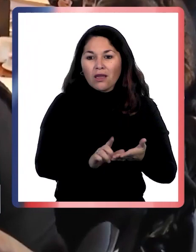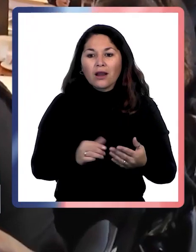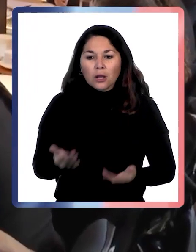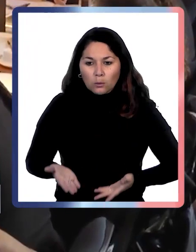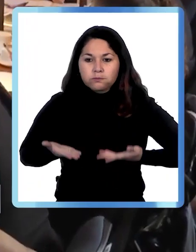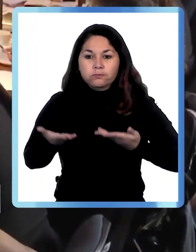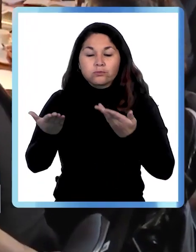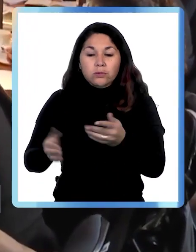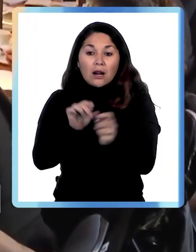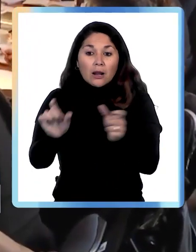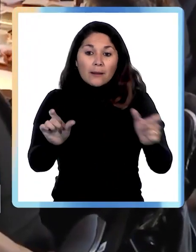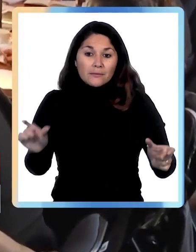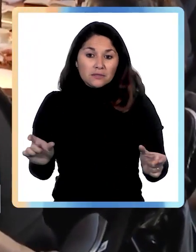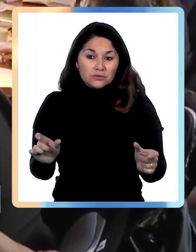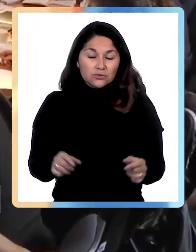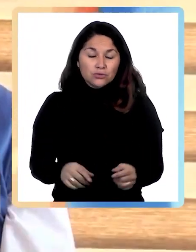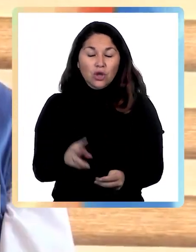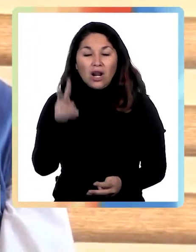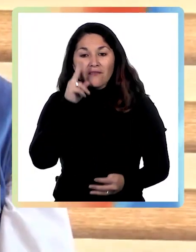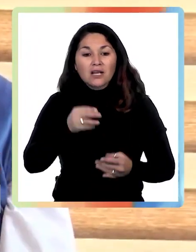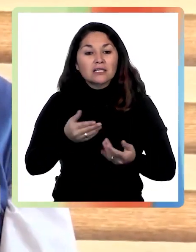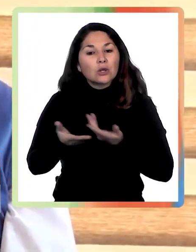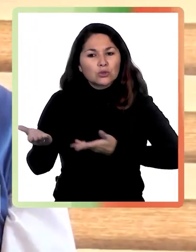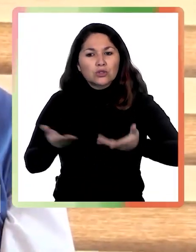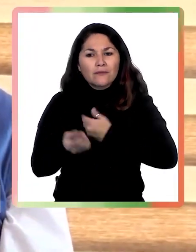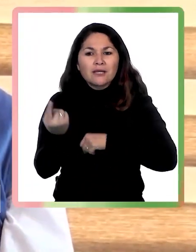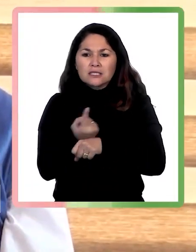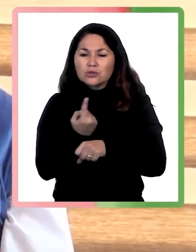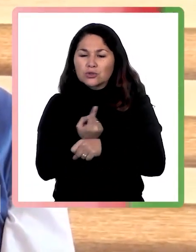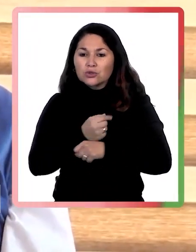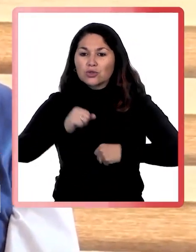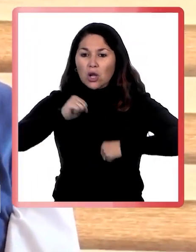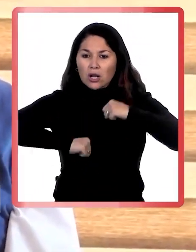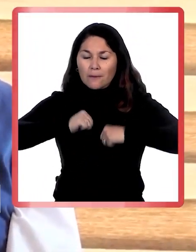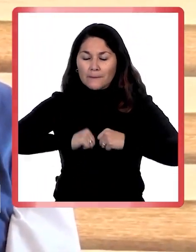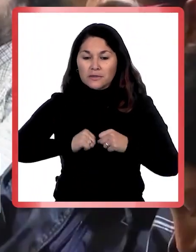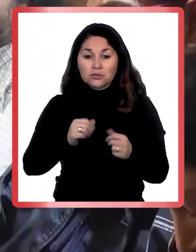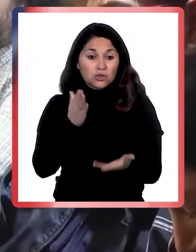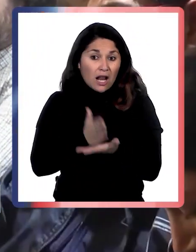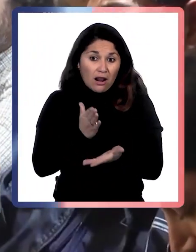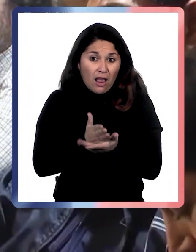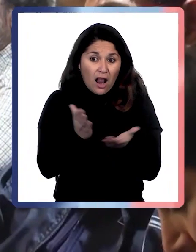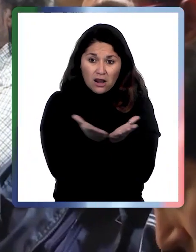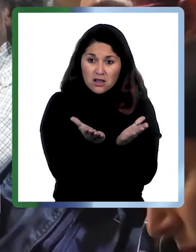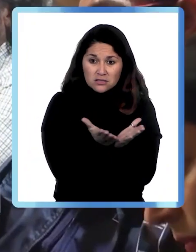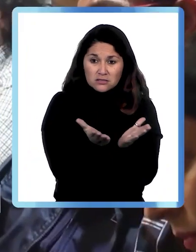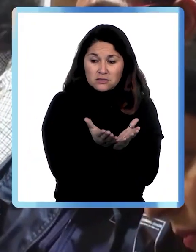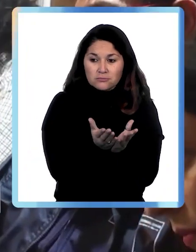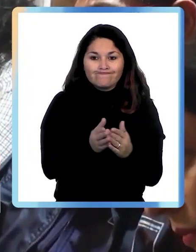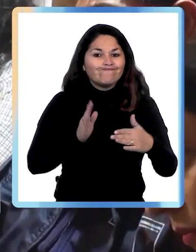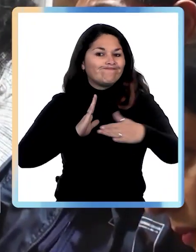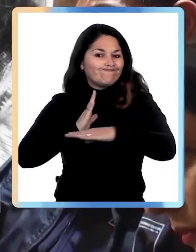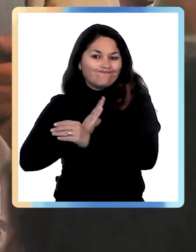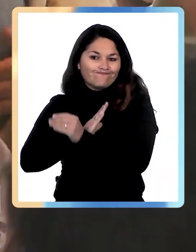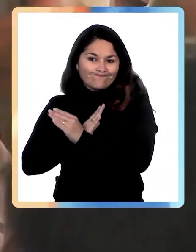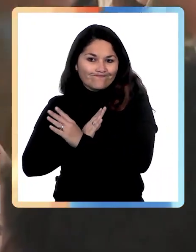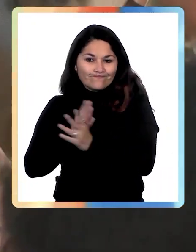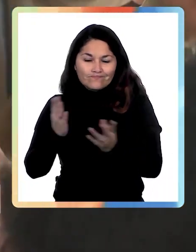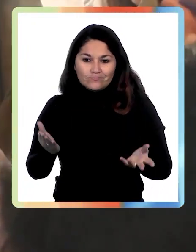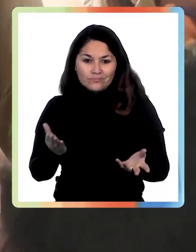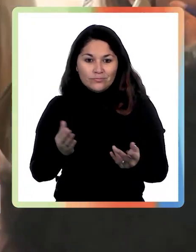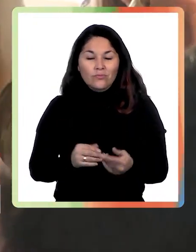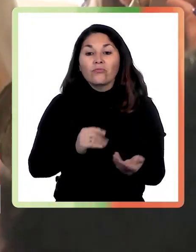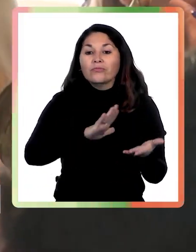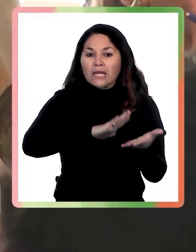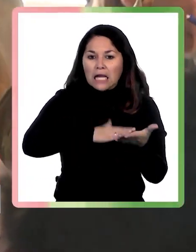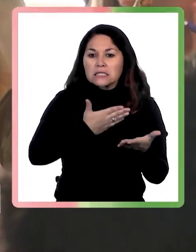respuesta que va a materializar la empresa conforme a su apreciación en terreno las clases se suspendieron en la comuna pero los servicios de urgencia y relacionados con